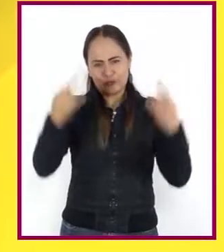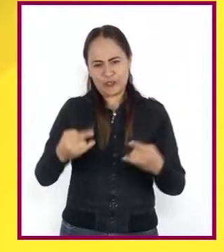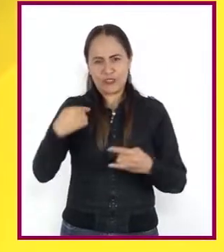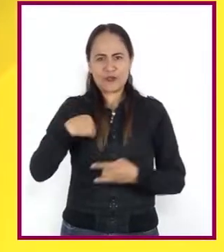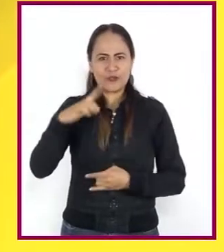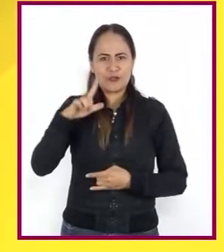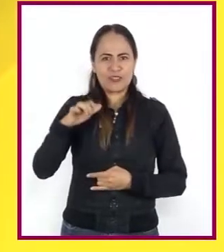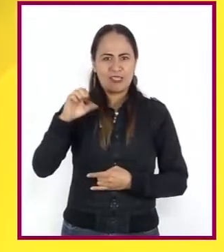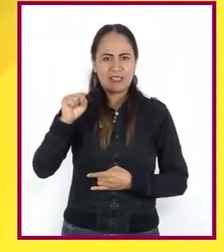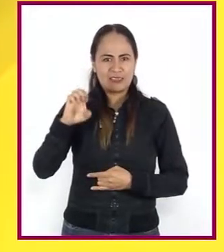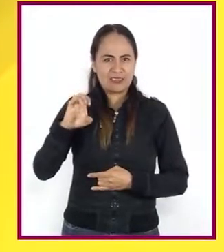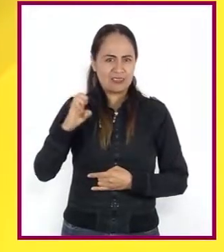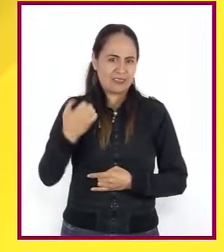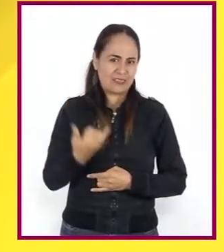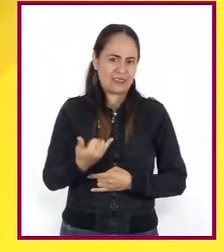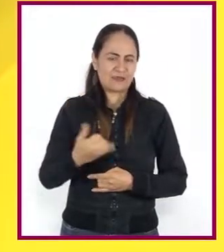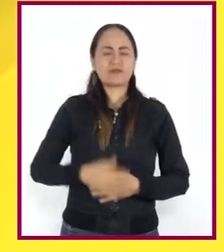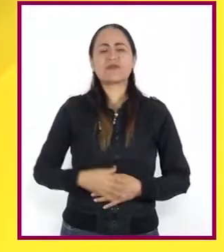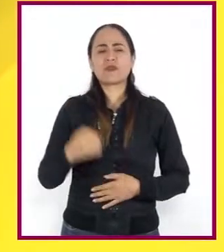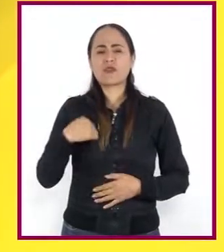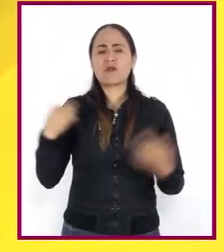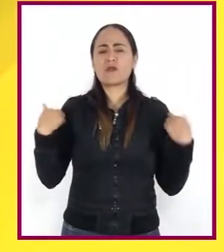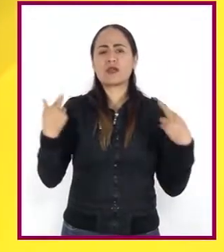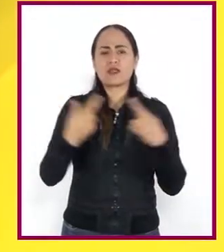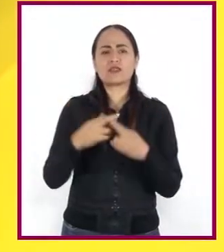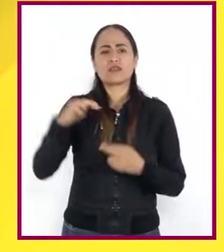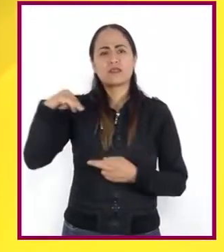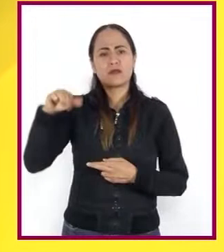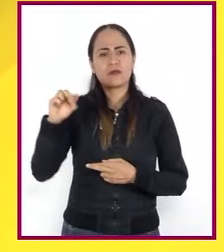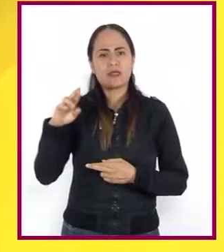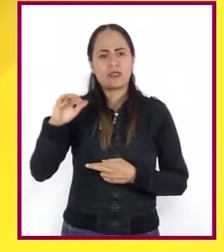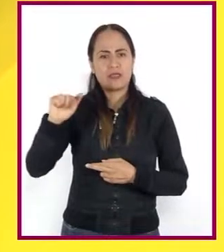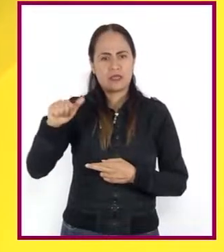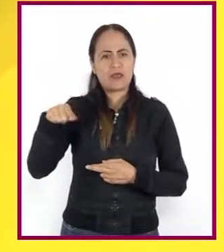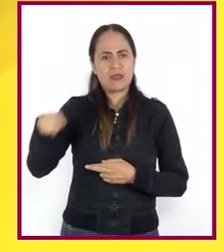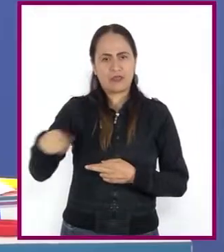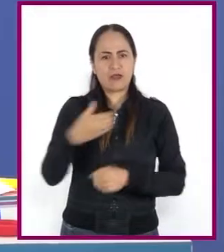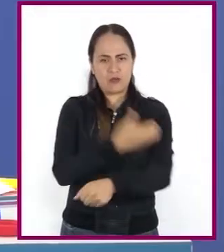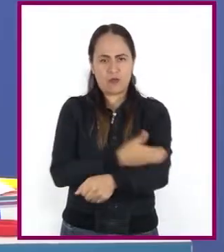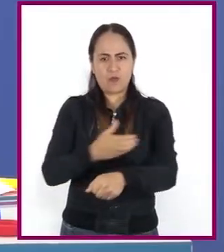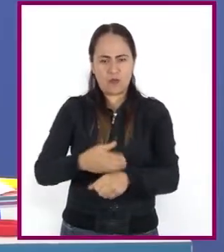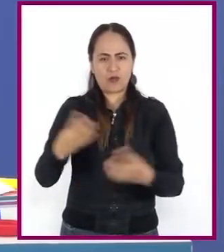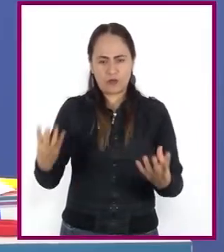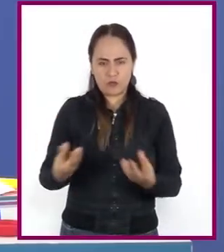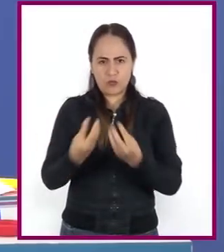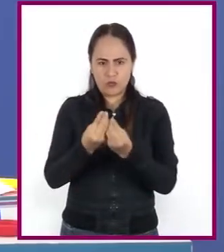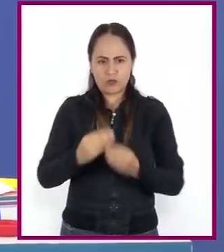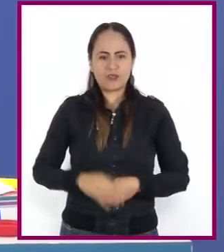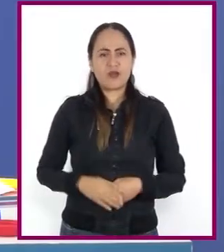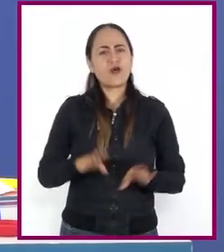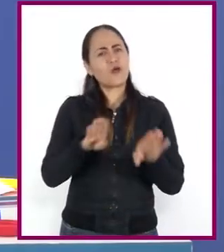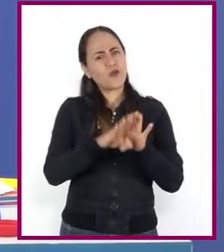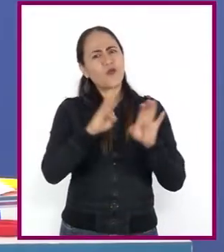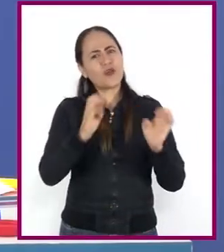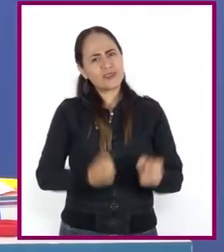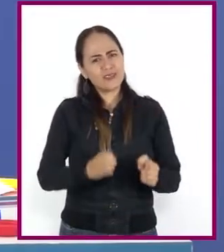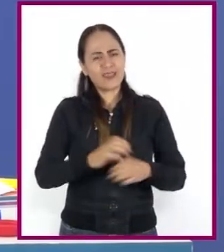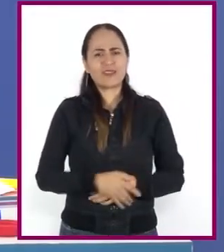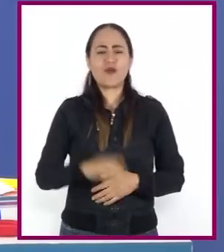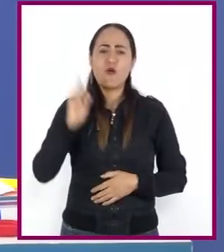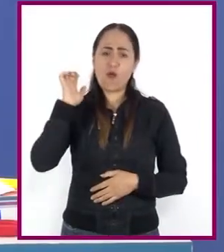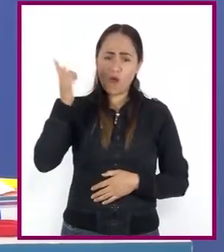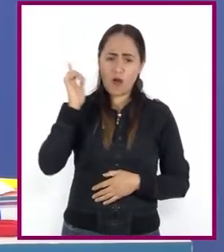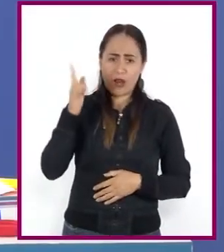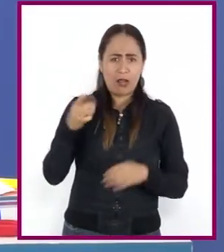y me encuentro acompañada por la profesora María del Carmen Pastrana Sánchez. ¿Cómo se encuentran? Espero que en